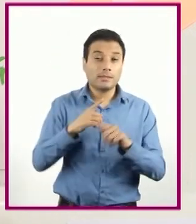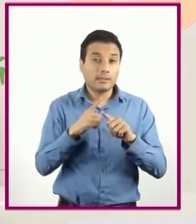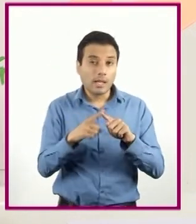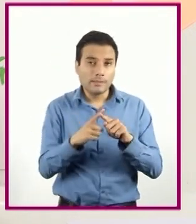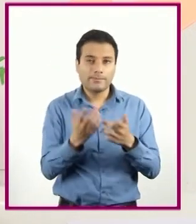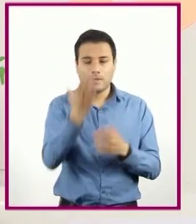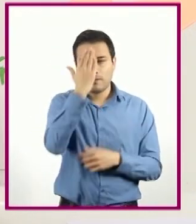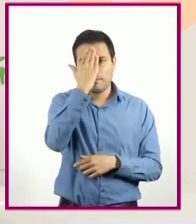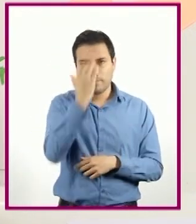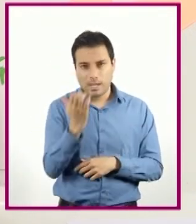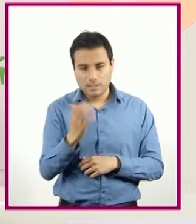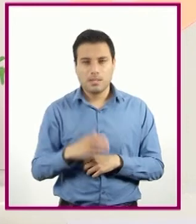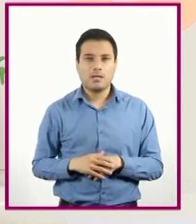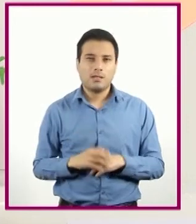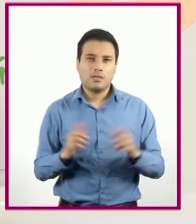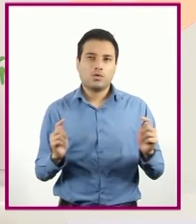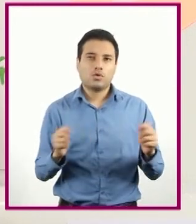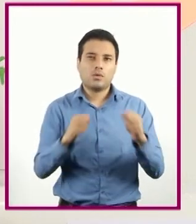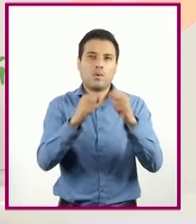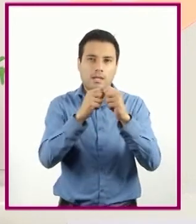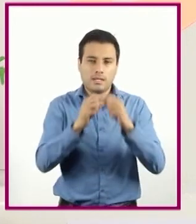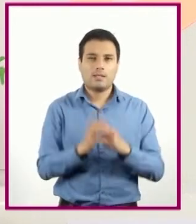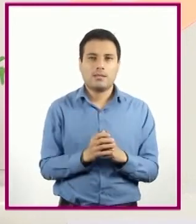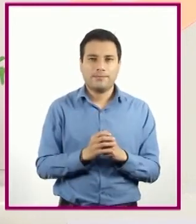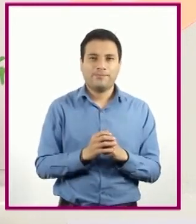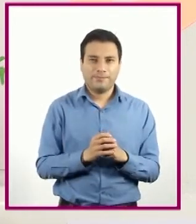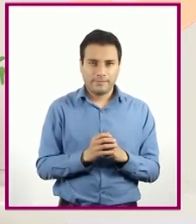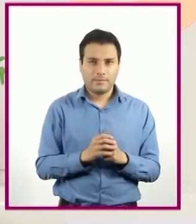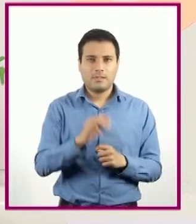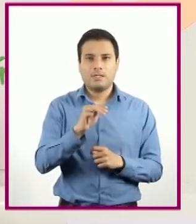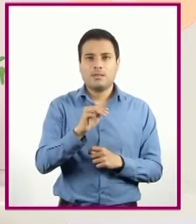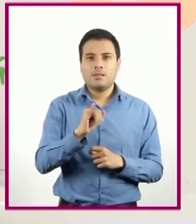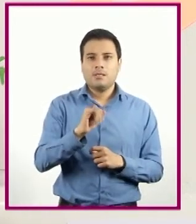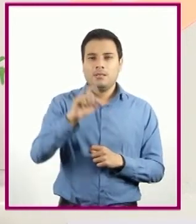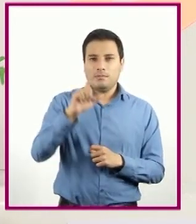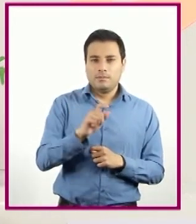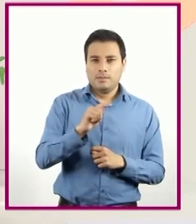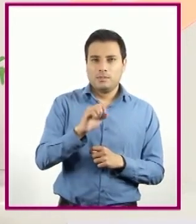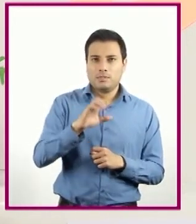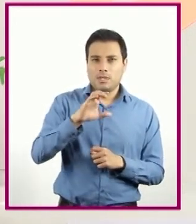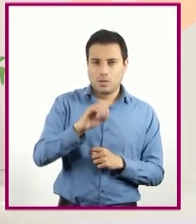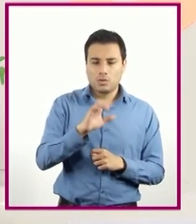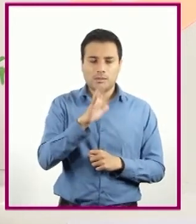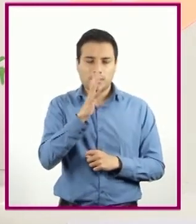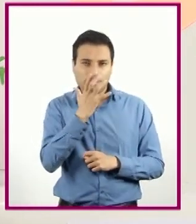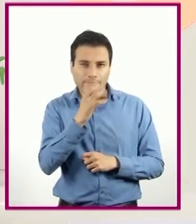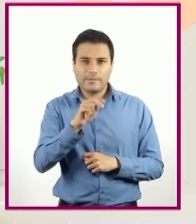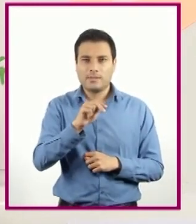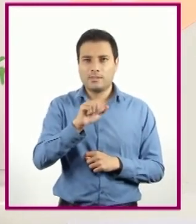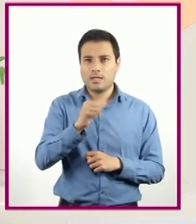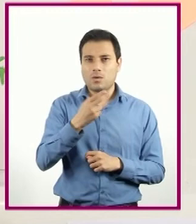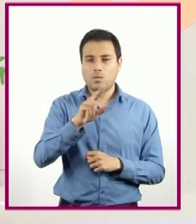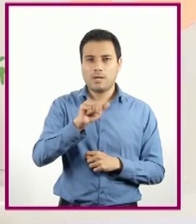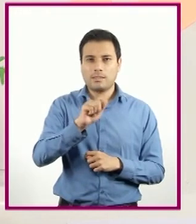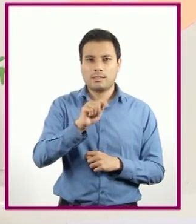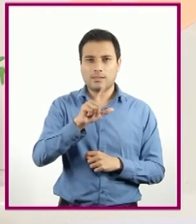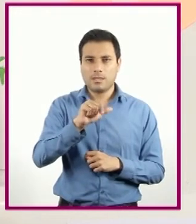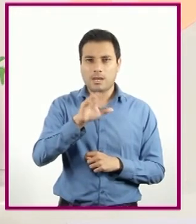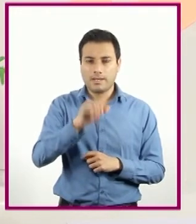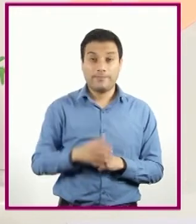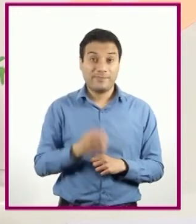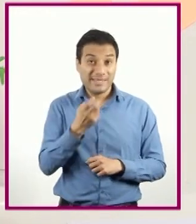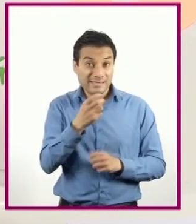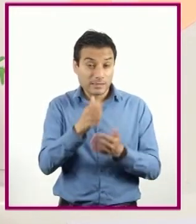mayas, teotihuacanos, mixtecos, zapotecas y nahuatlacas. En esta ciudad